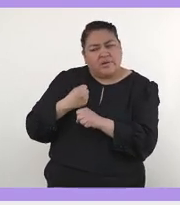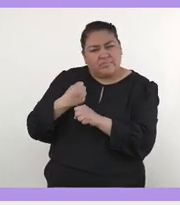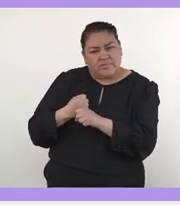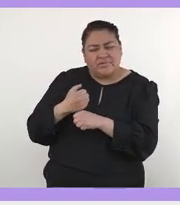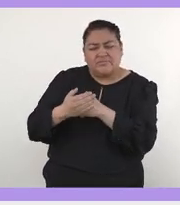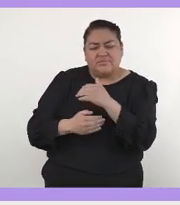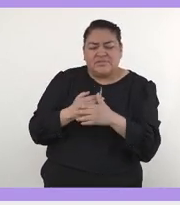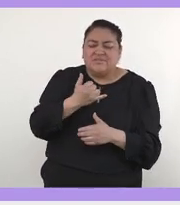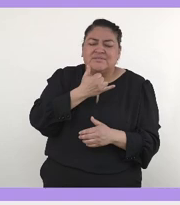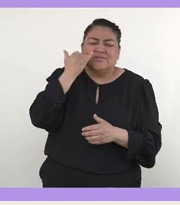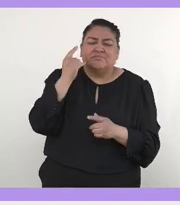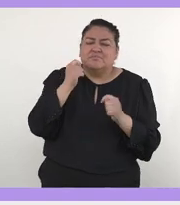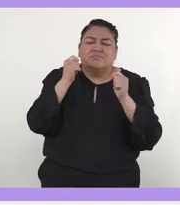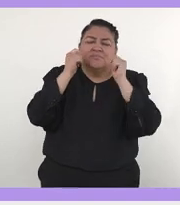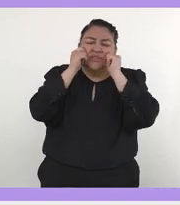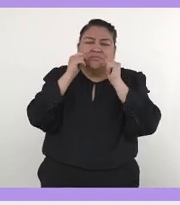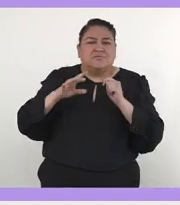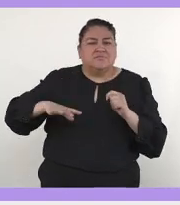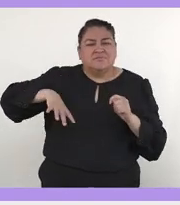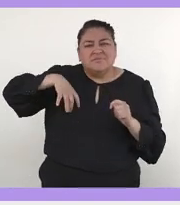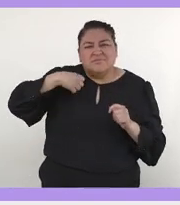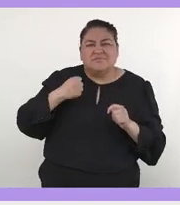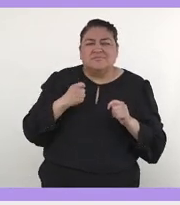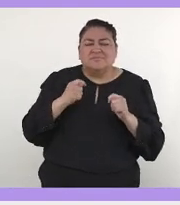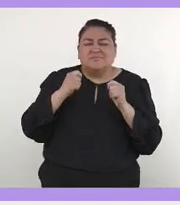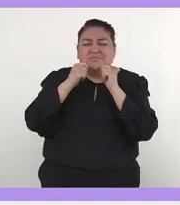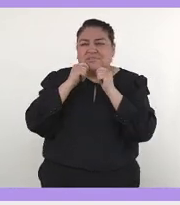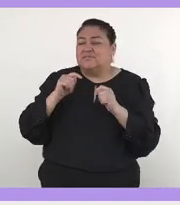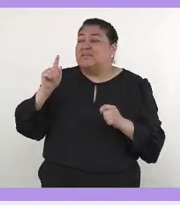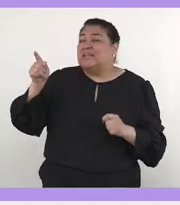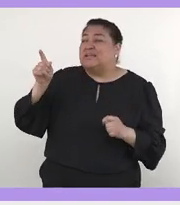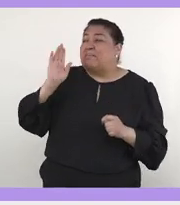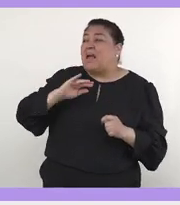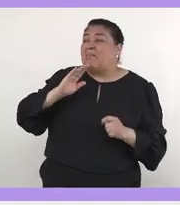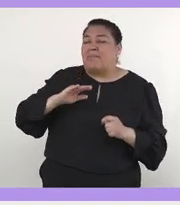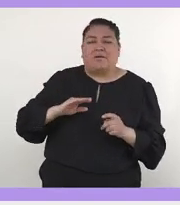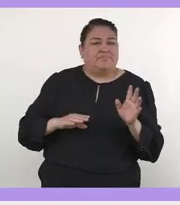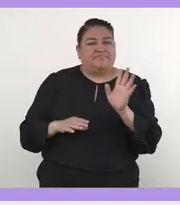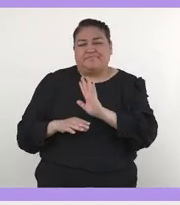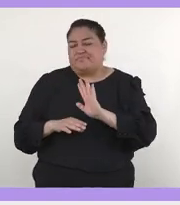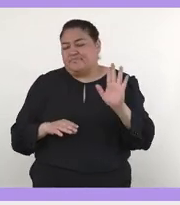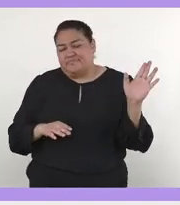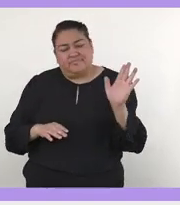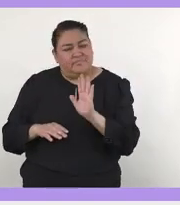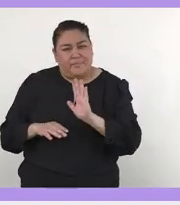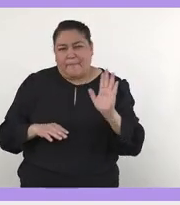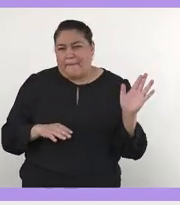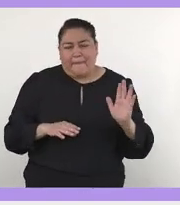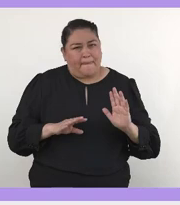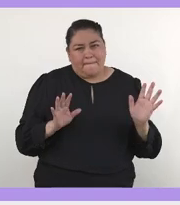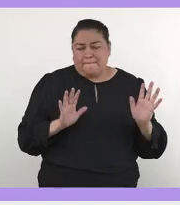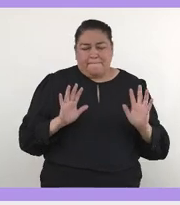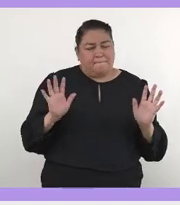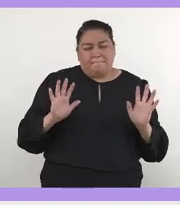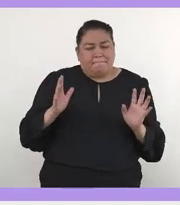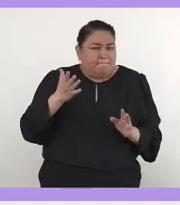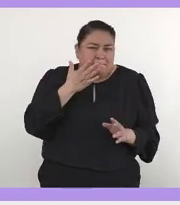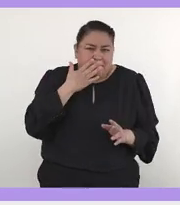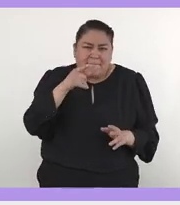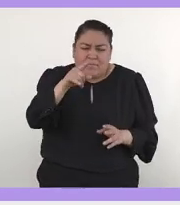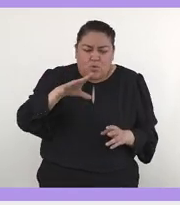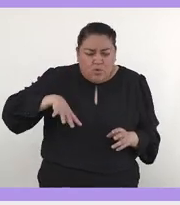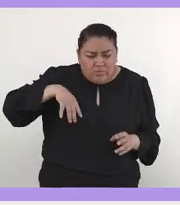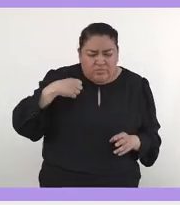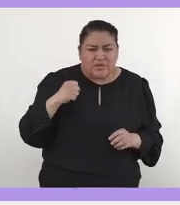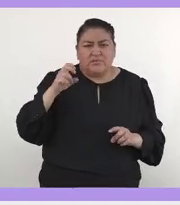que se van a equivocar No pasa nada créanme que no va a ir Paulina chaviera atrás de ustedes a decir Te equivocaste escribiste esto mal no les voy a decir absolutamente nada al contrario si